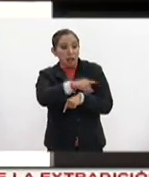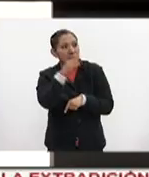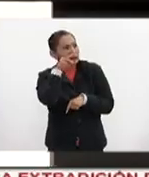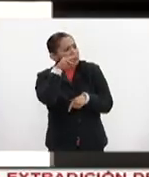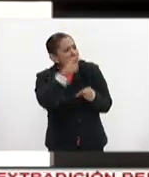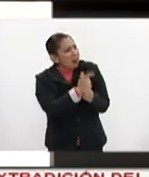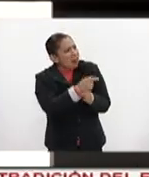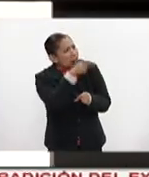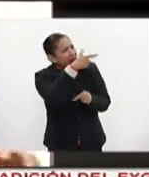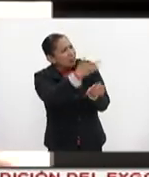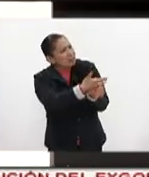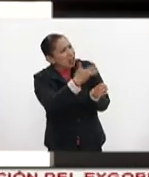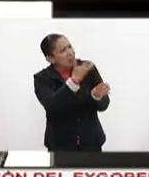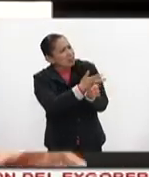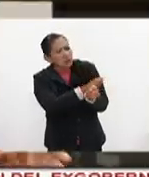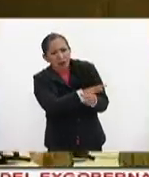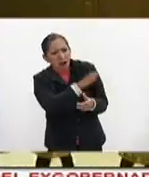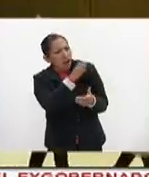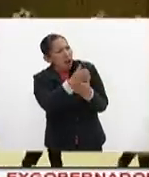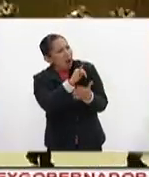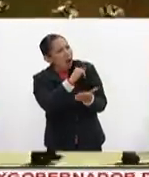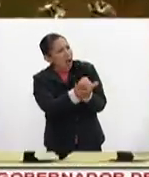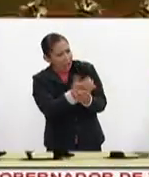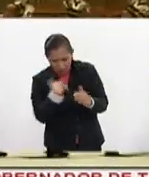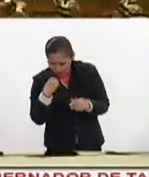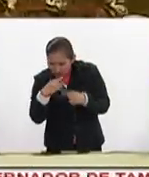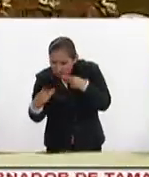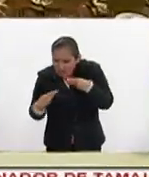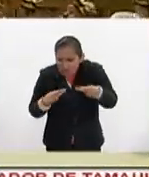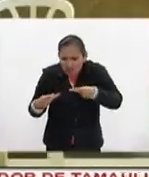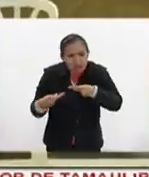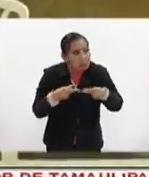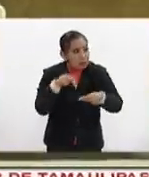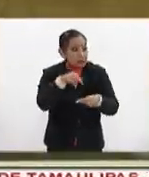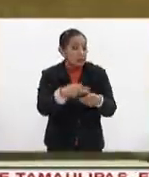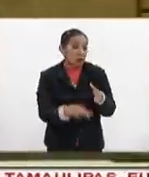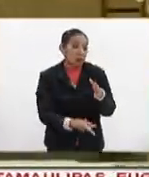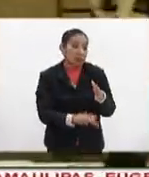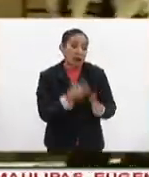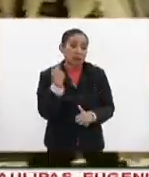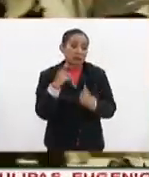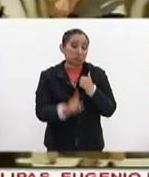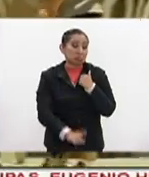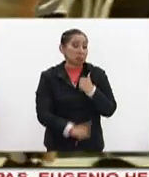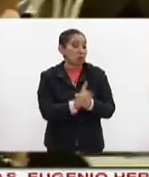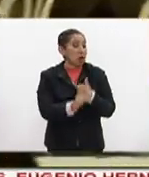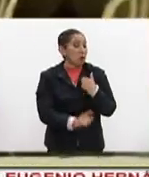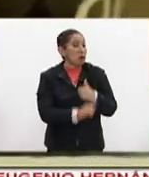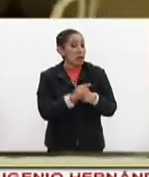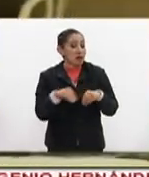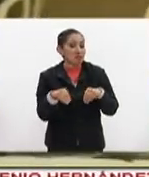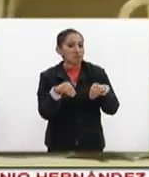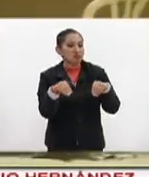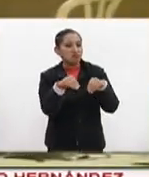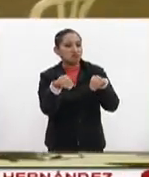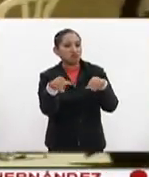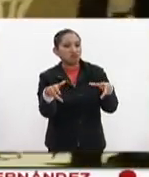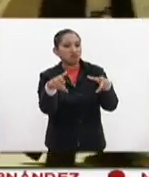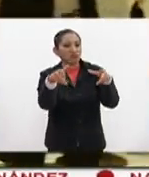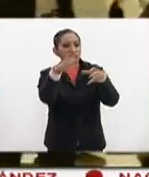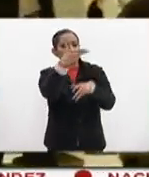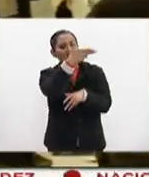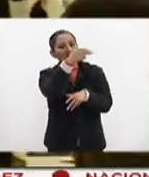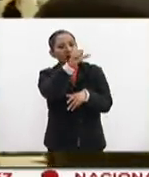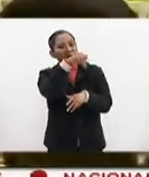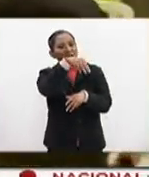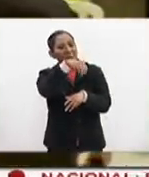esto pues como parte de su nuevo movimiento, ¿no? Esto renueva el interés de